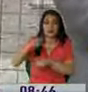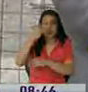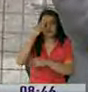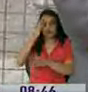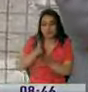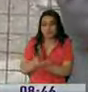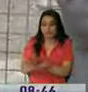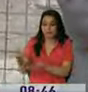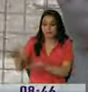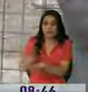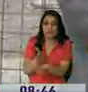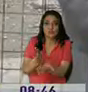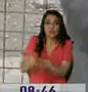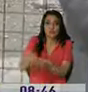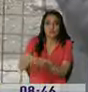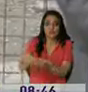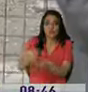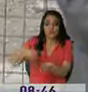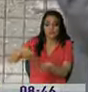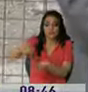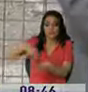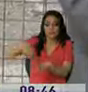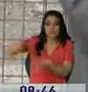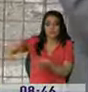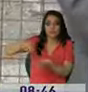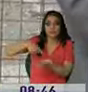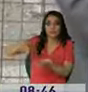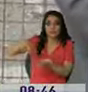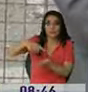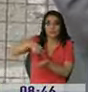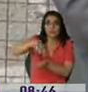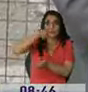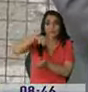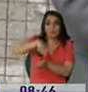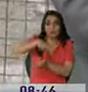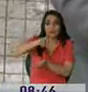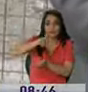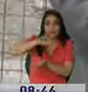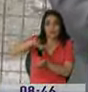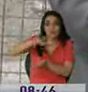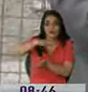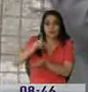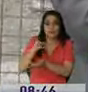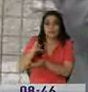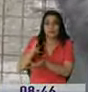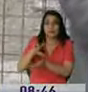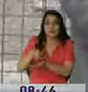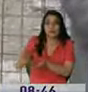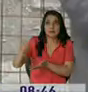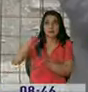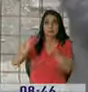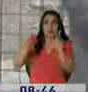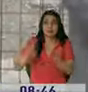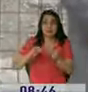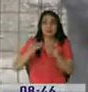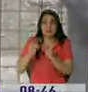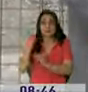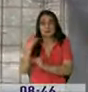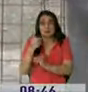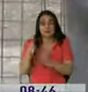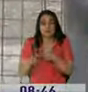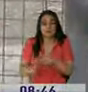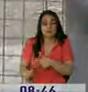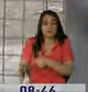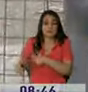los vecinos están cogiendo, es decir, la vía a la Intervalles y también la vía al Puente 3. Los vecinos dicen que hay